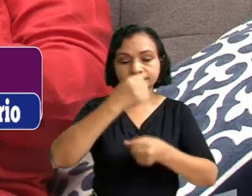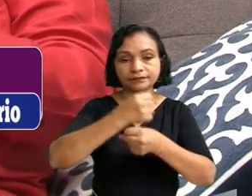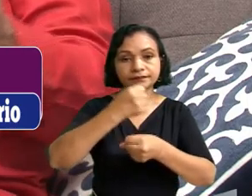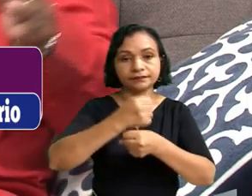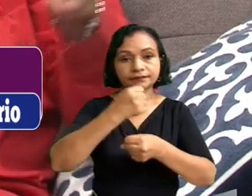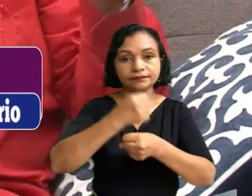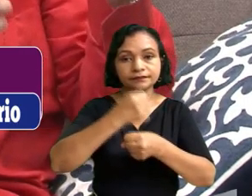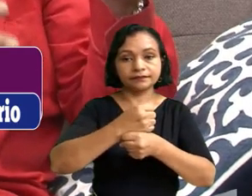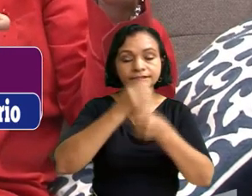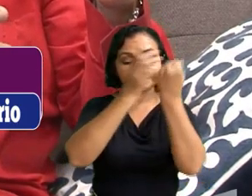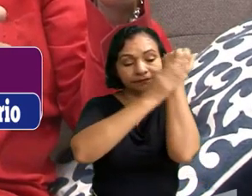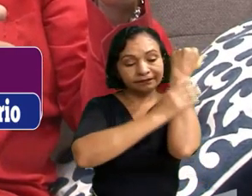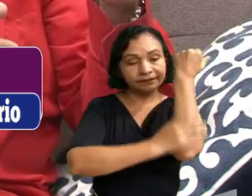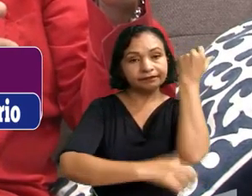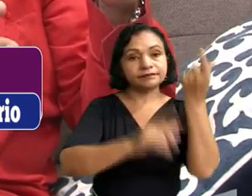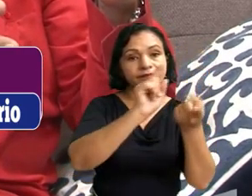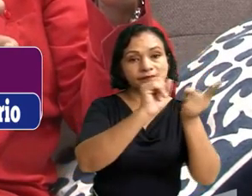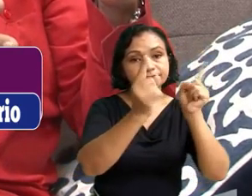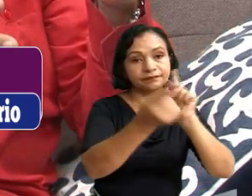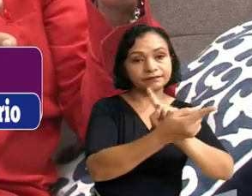la extrema pobreza